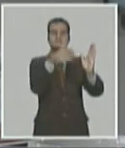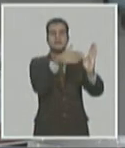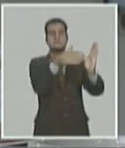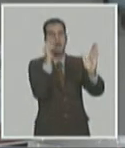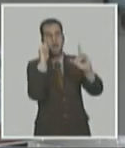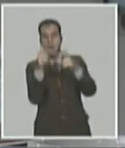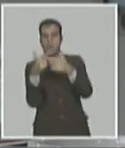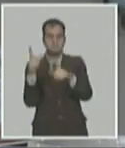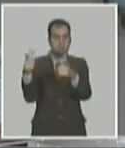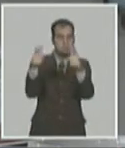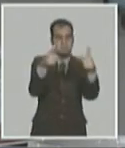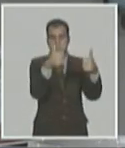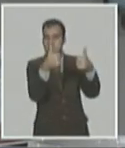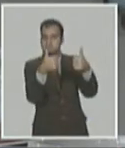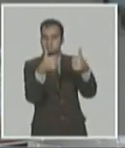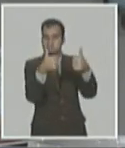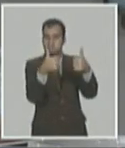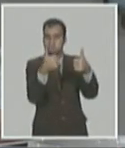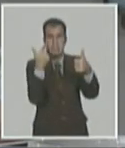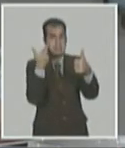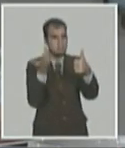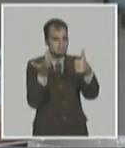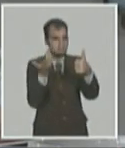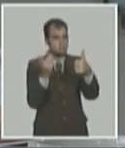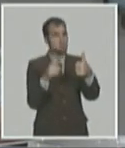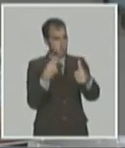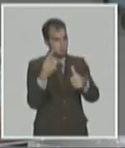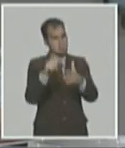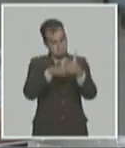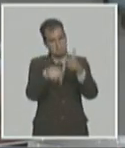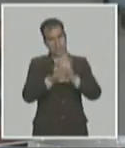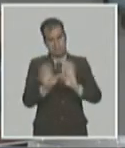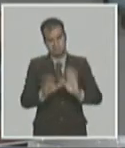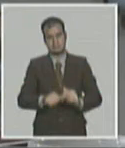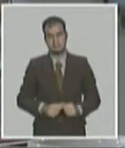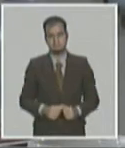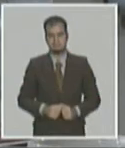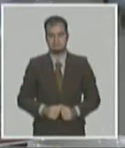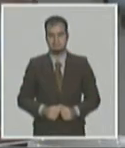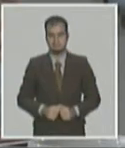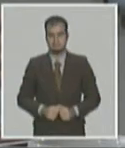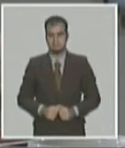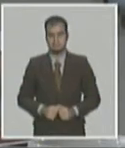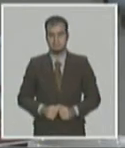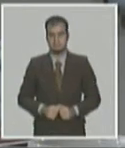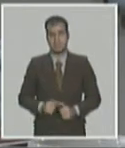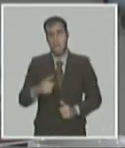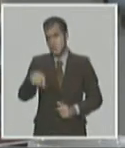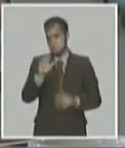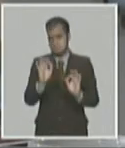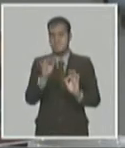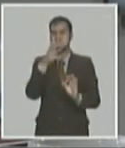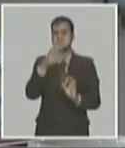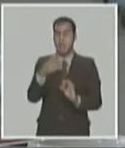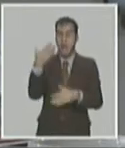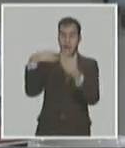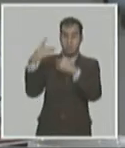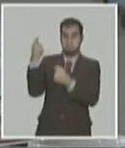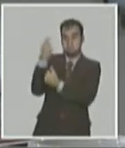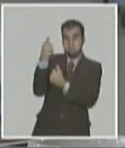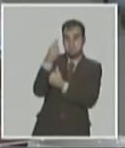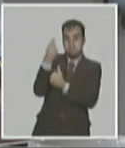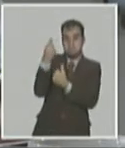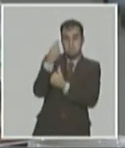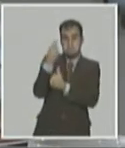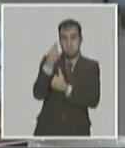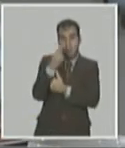de reuniones de organizaciones de base. Yo creo que algo que constituye una enseñanza de Fidel, que constituyen indicaciones y